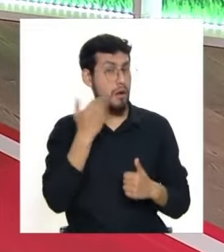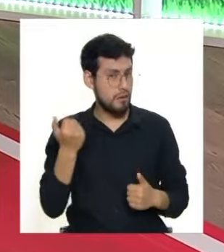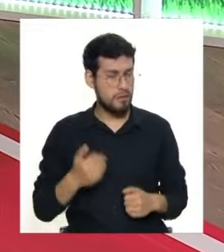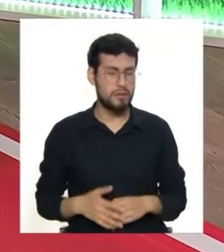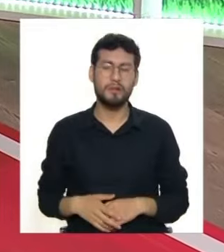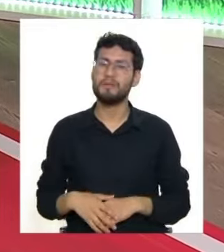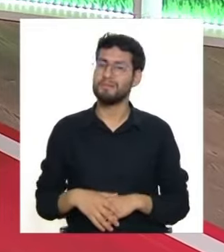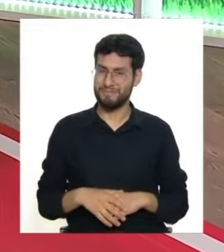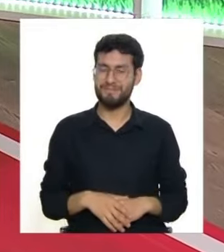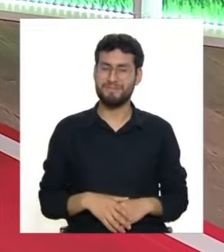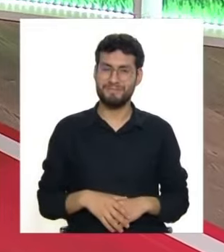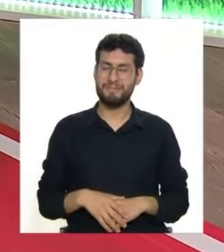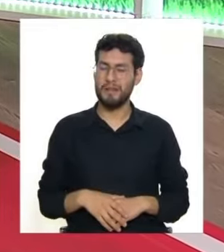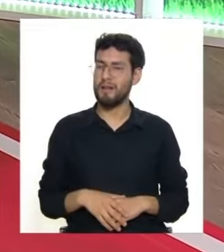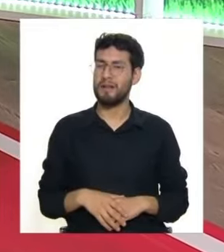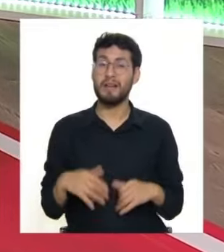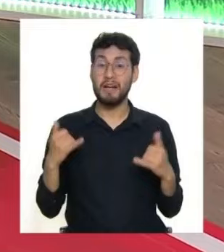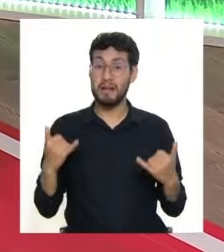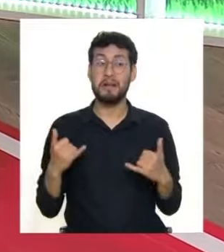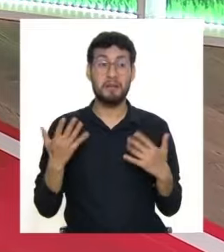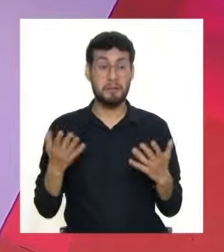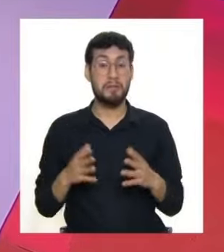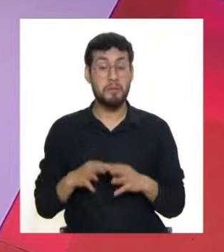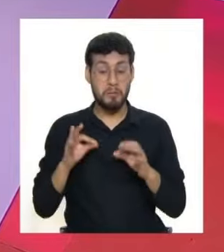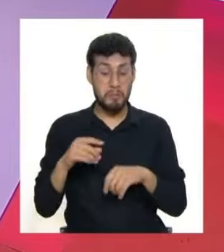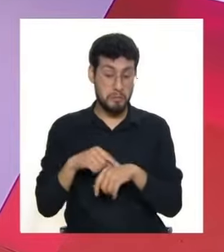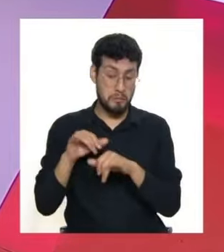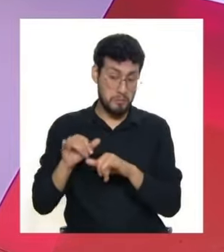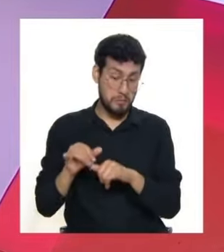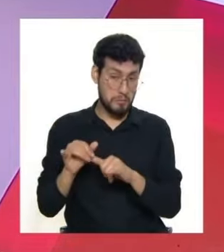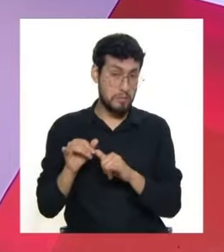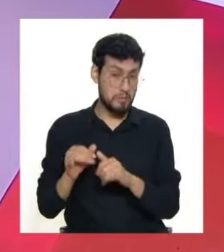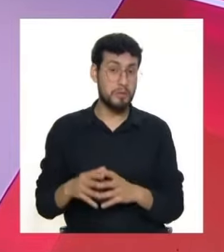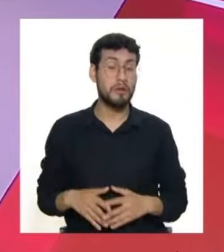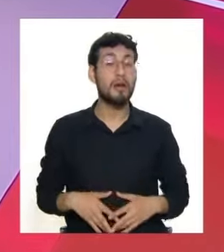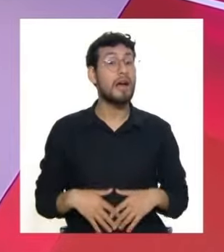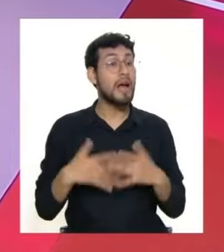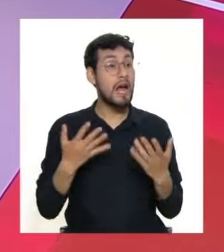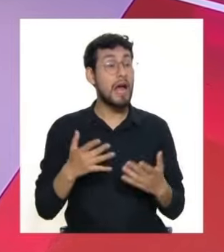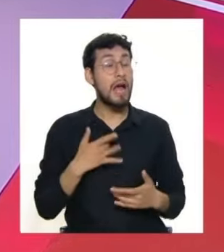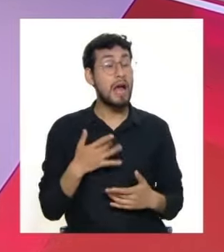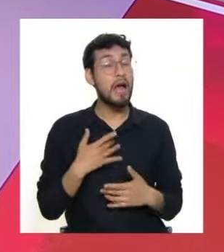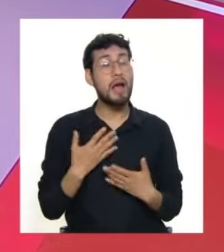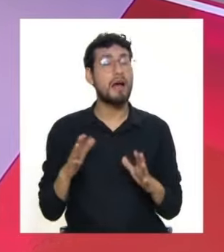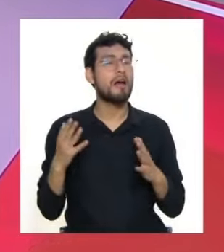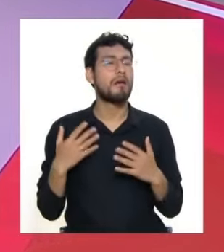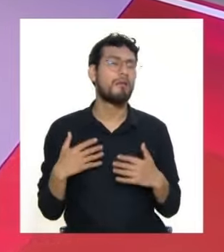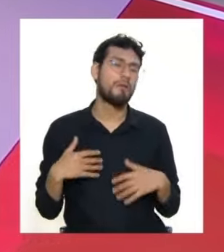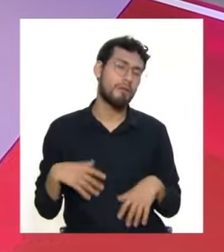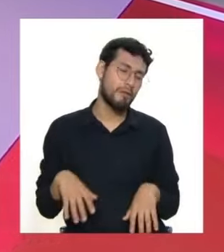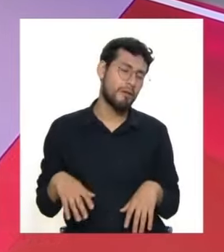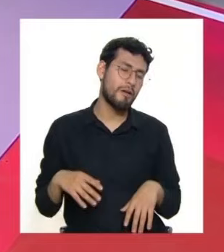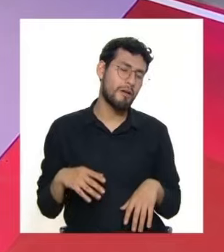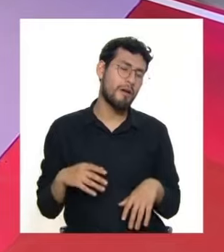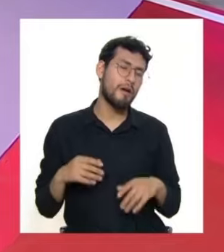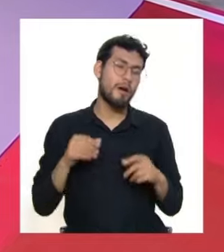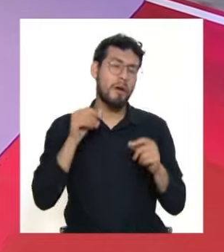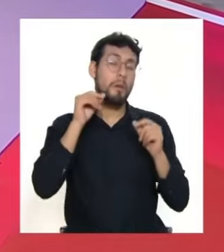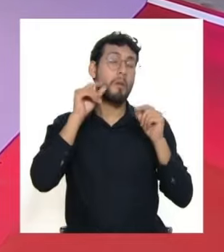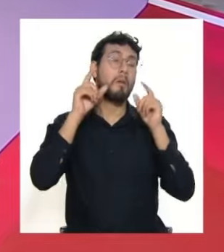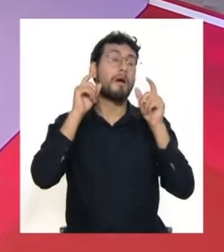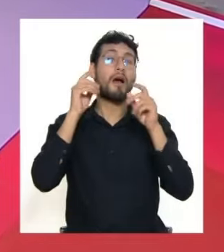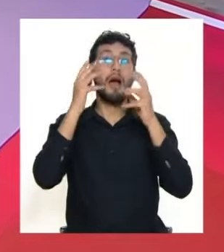Y entonces, así nos quedamos unos minutos. Y ya cuando sientas que te has reconfortado, también